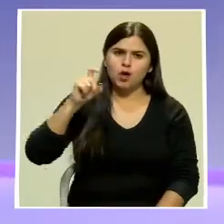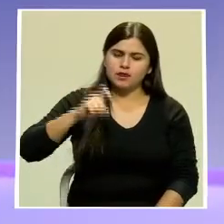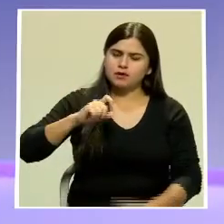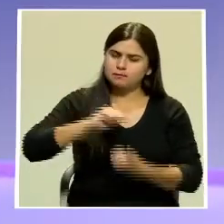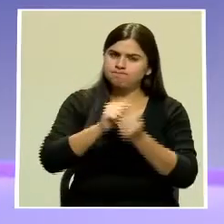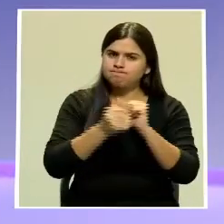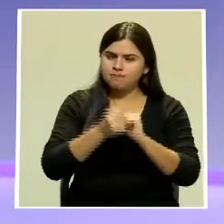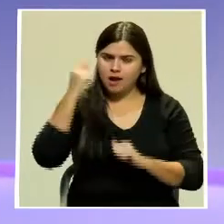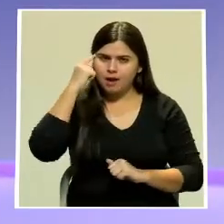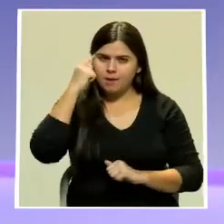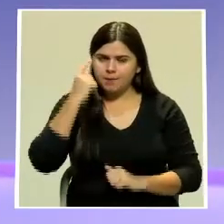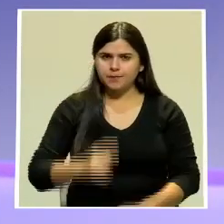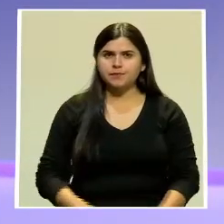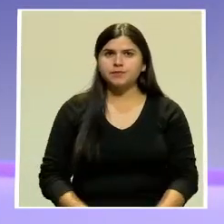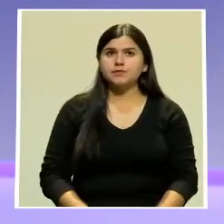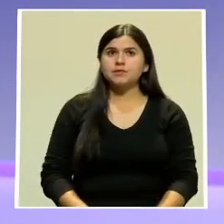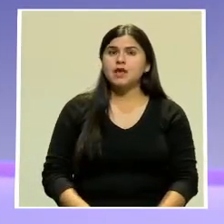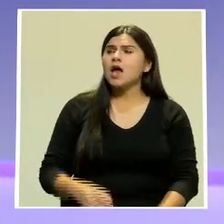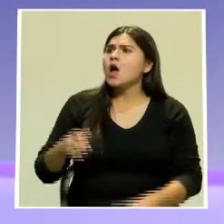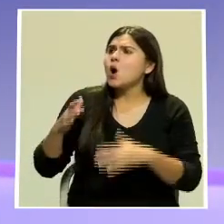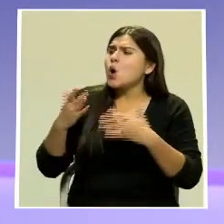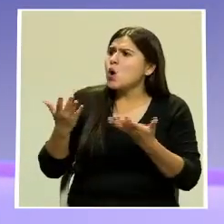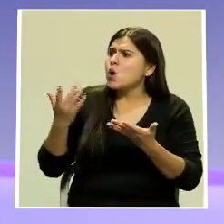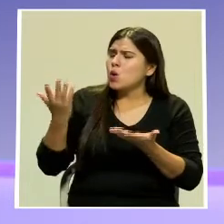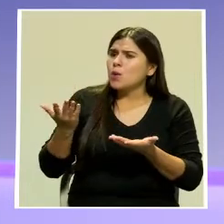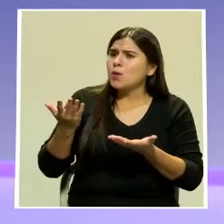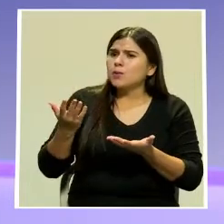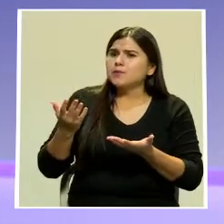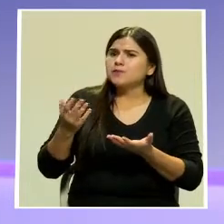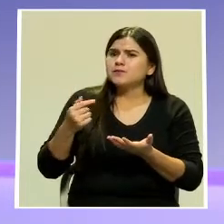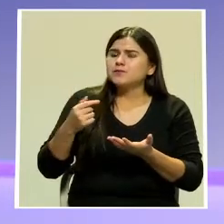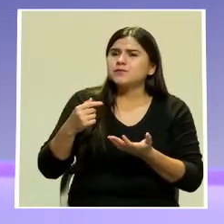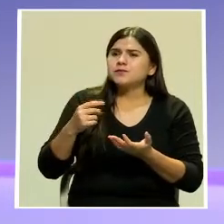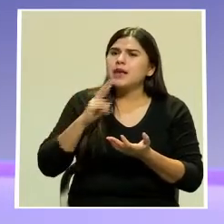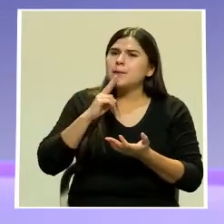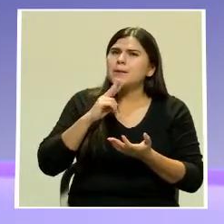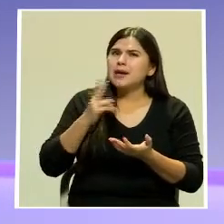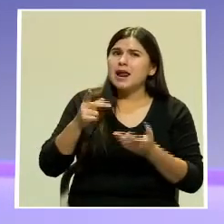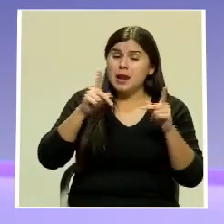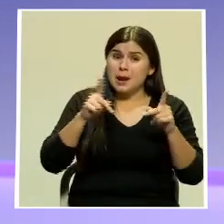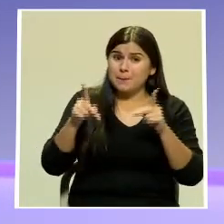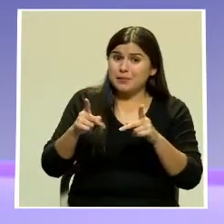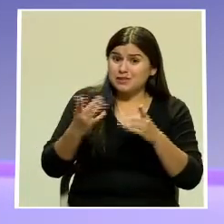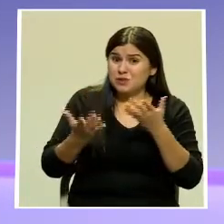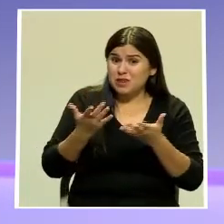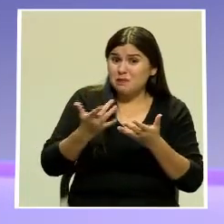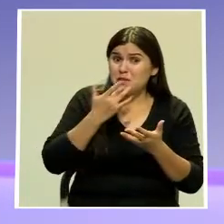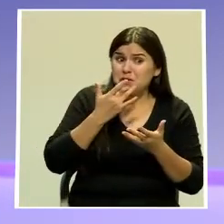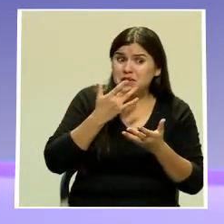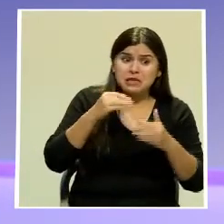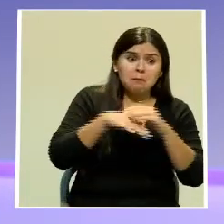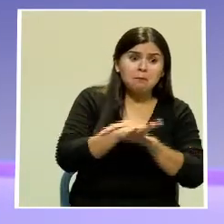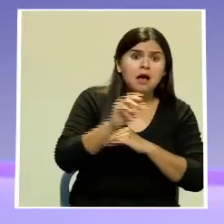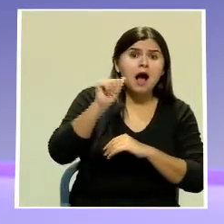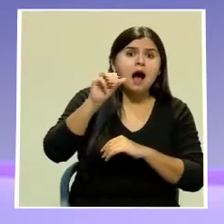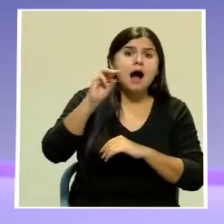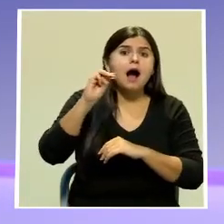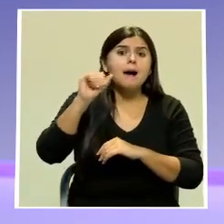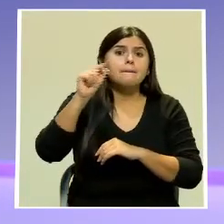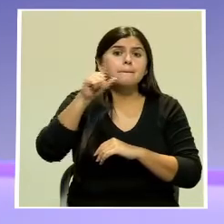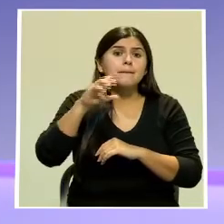visualiza usted esas nuevas? Es cierto, la gente tal vez prefiere meterse a Amazon y comprarse